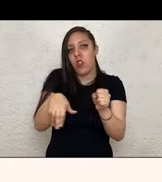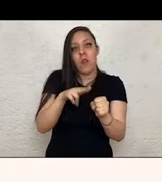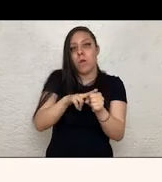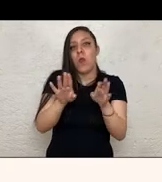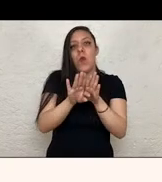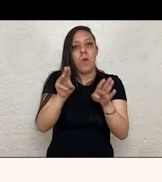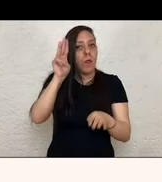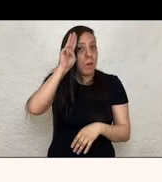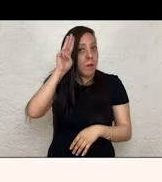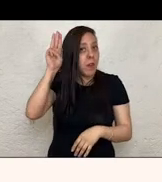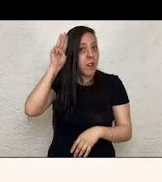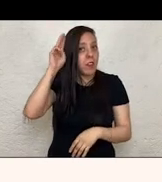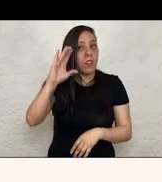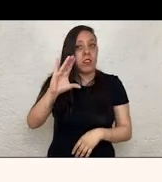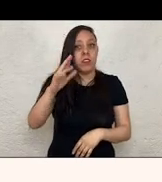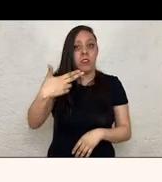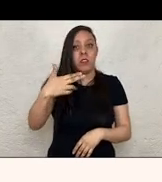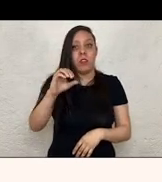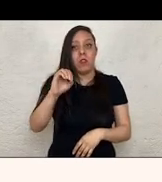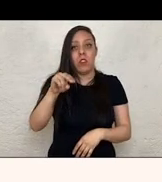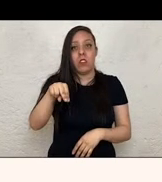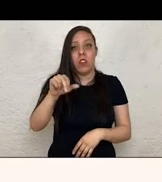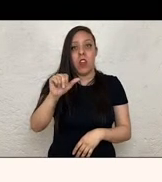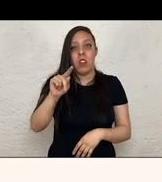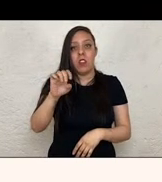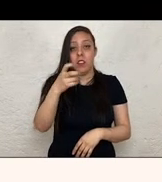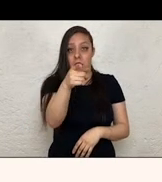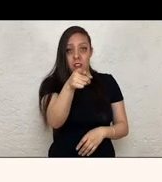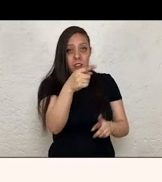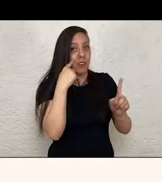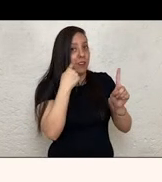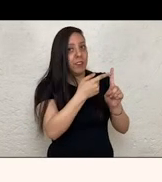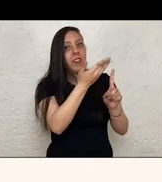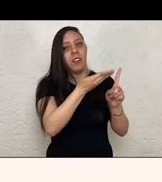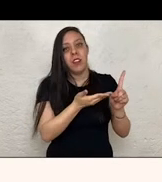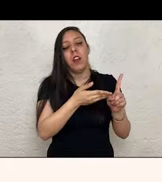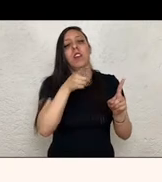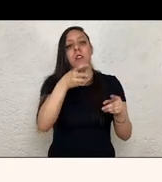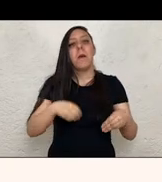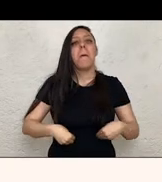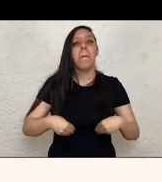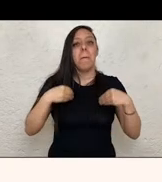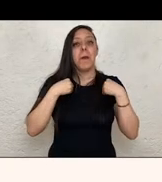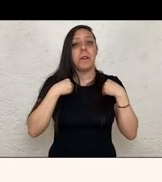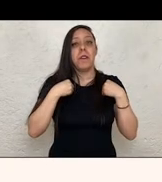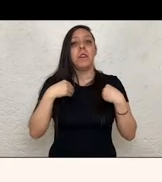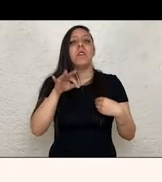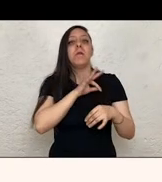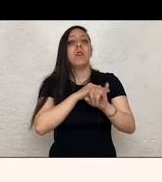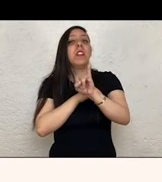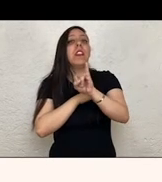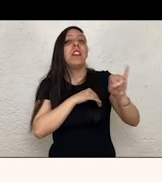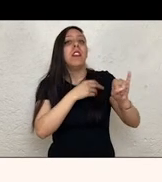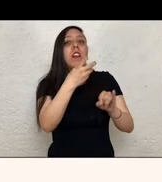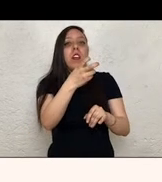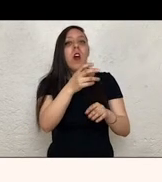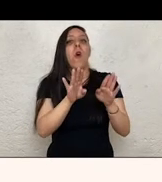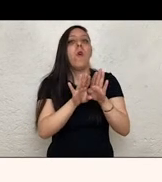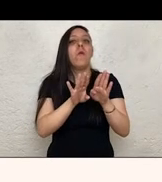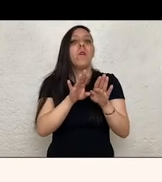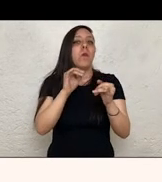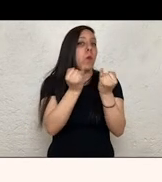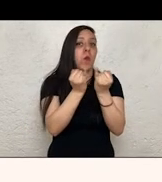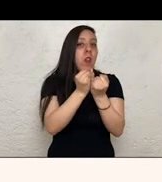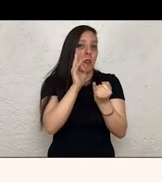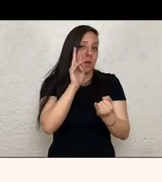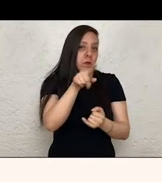casa típica de los mayas, de los Chontal, con quien ella vivía. Incluso se ve ahí a la izquierda,